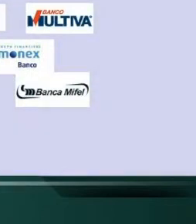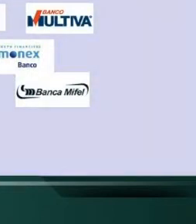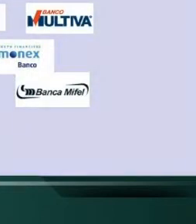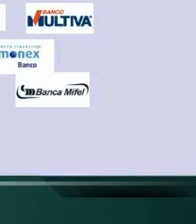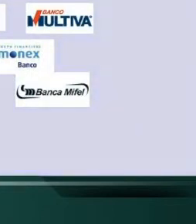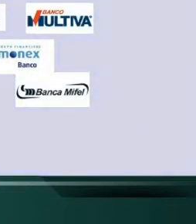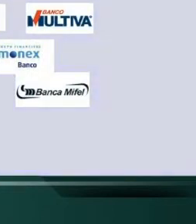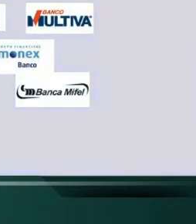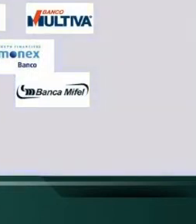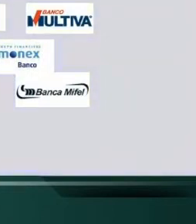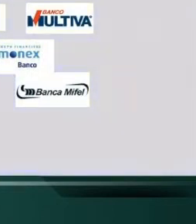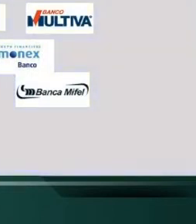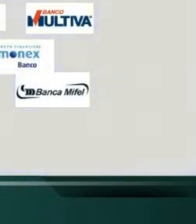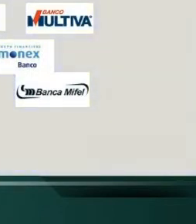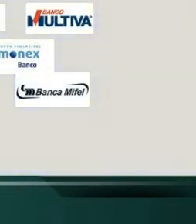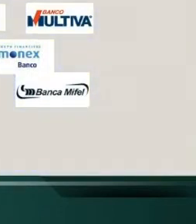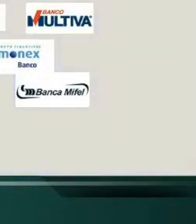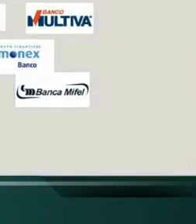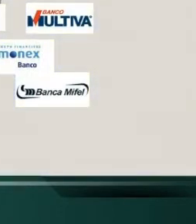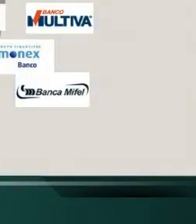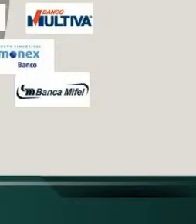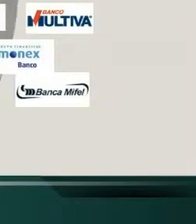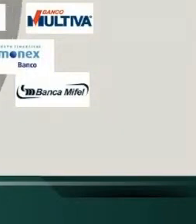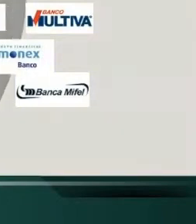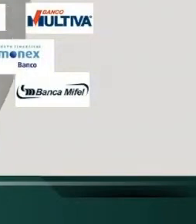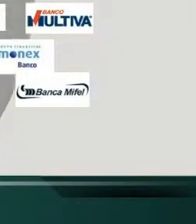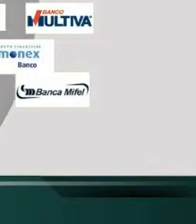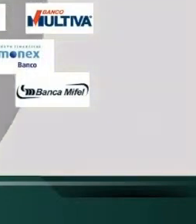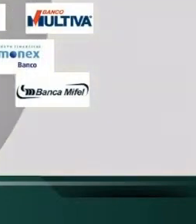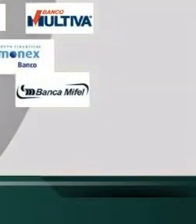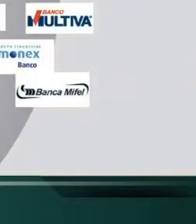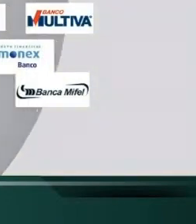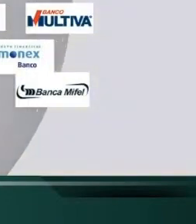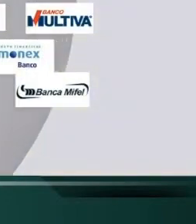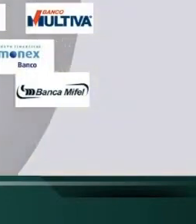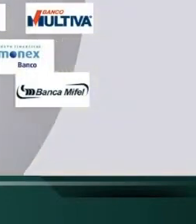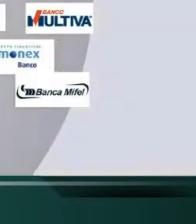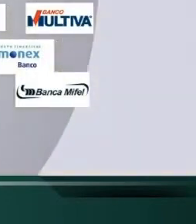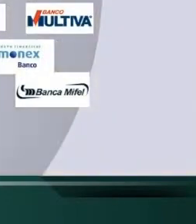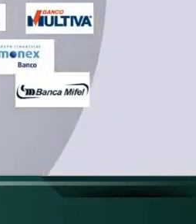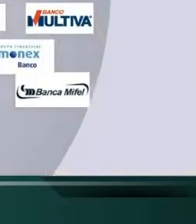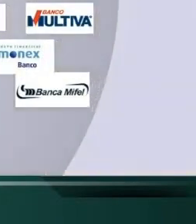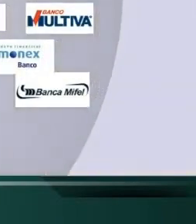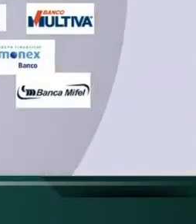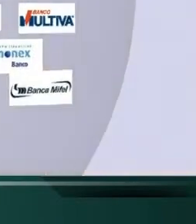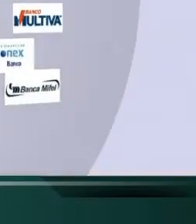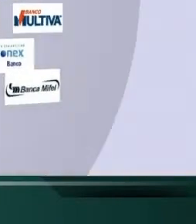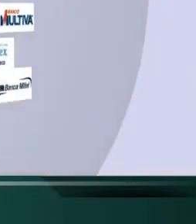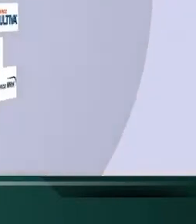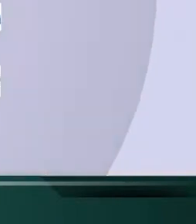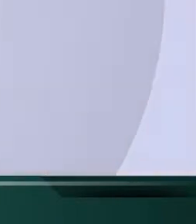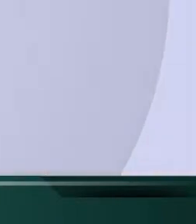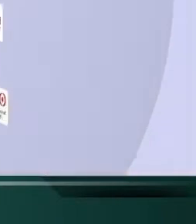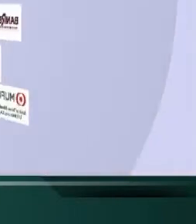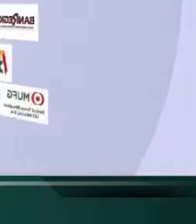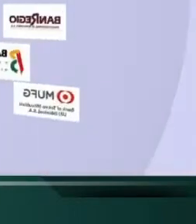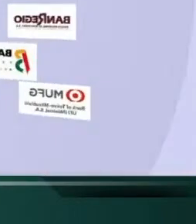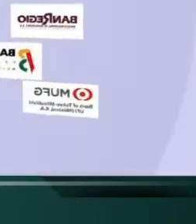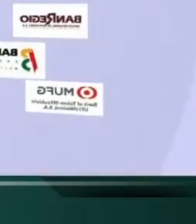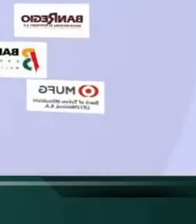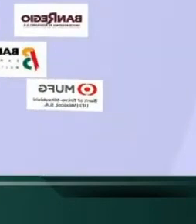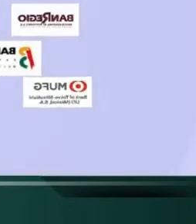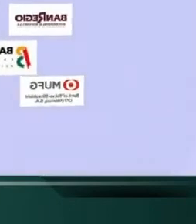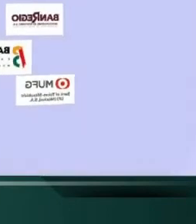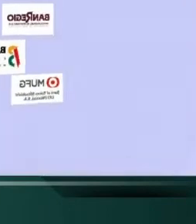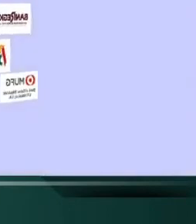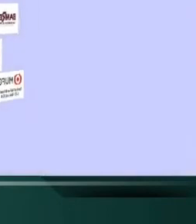Banco, Banregio, Banbajío, Banco Multiva, Bansi, Monex, Banca Mifel